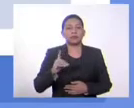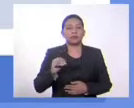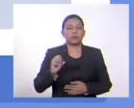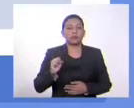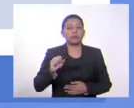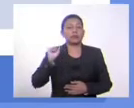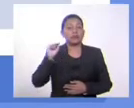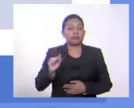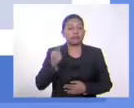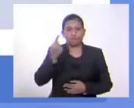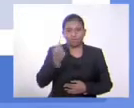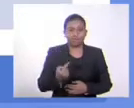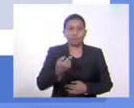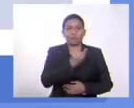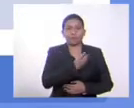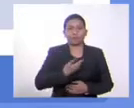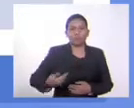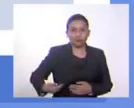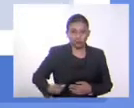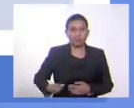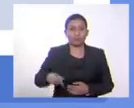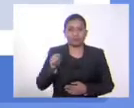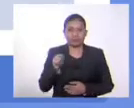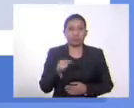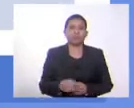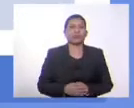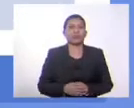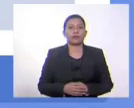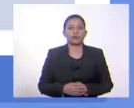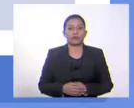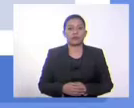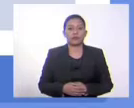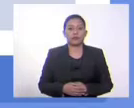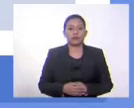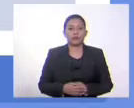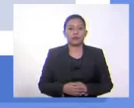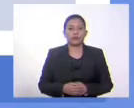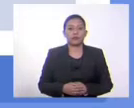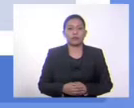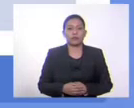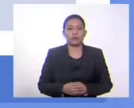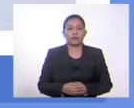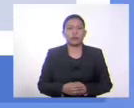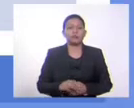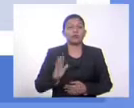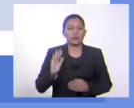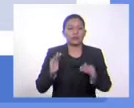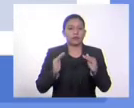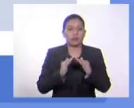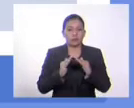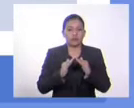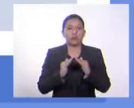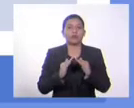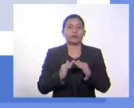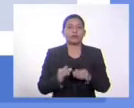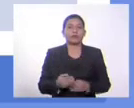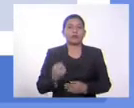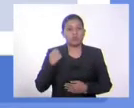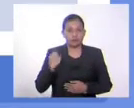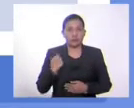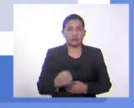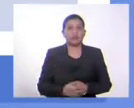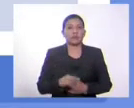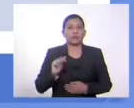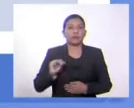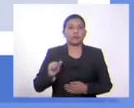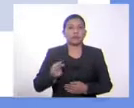Bien. También algo muy importante es que los magistrados son designados por la Asamblea Legislativa.